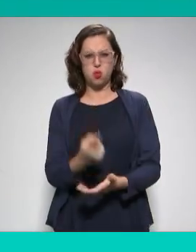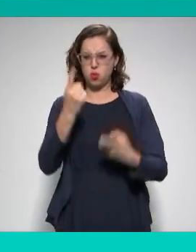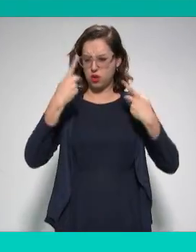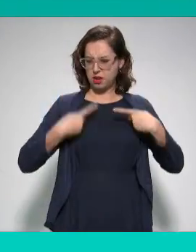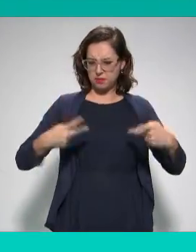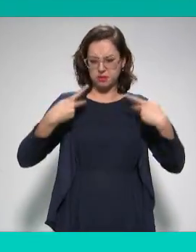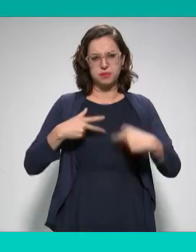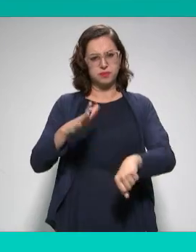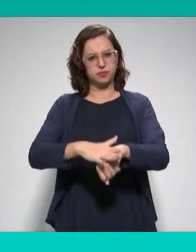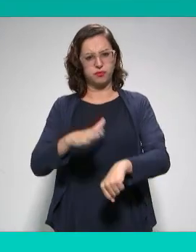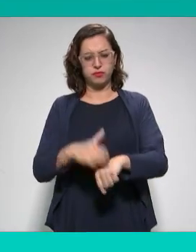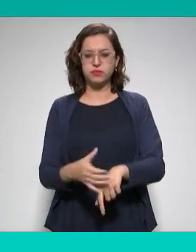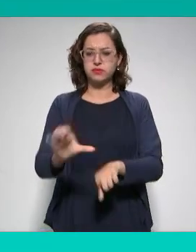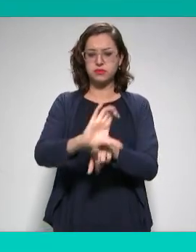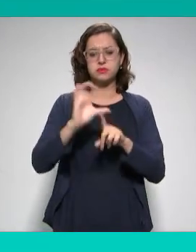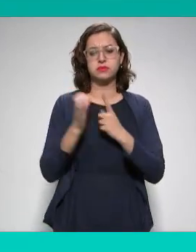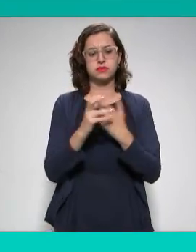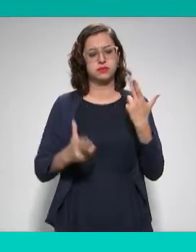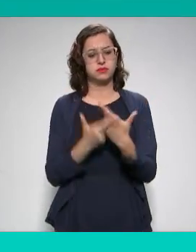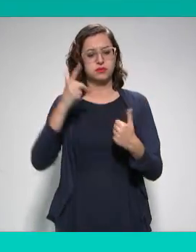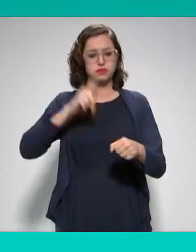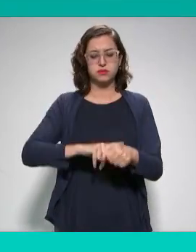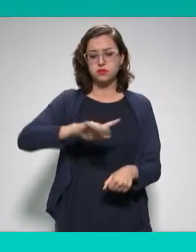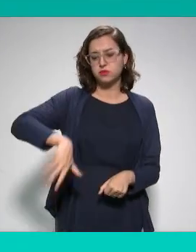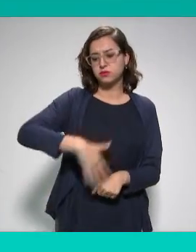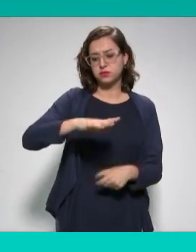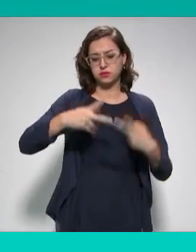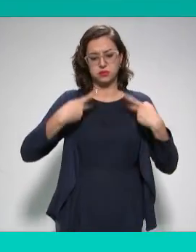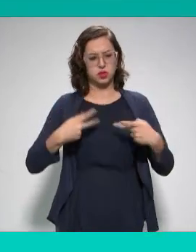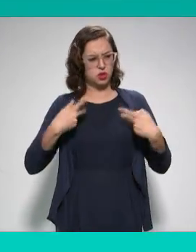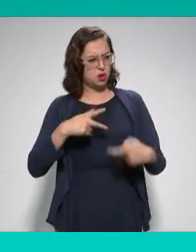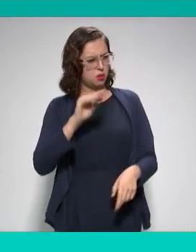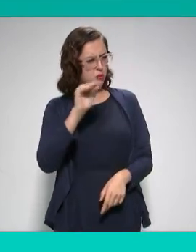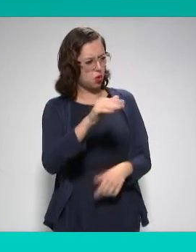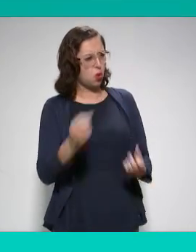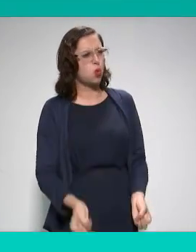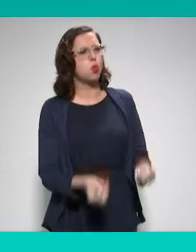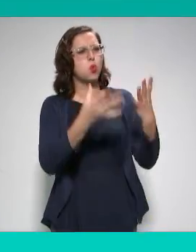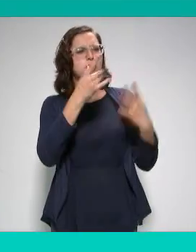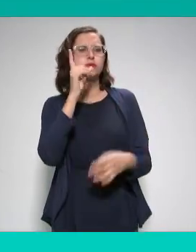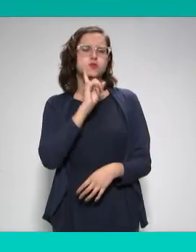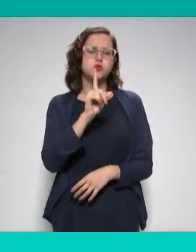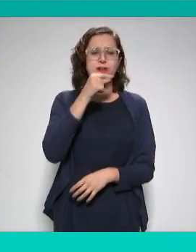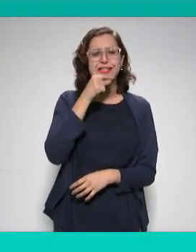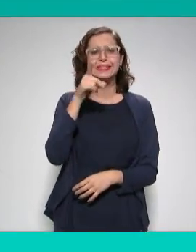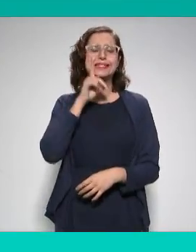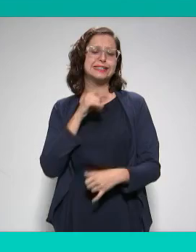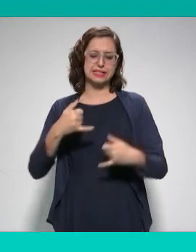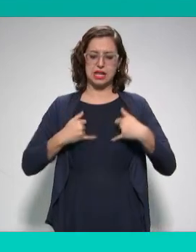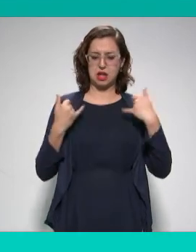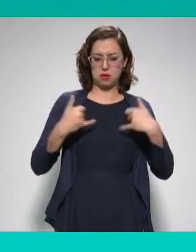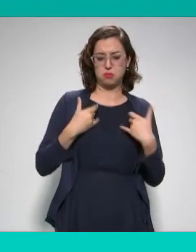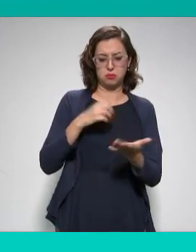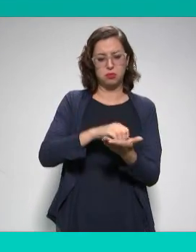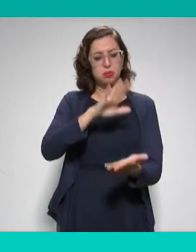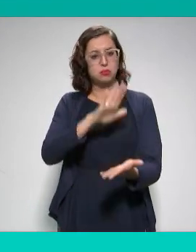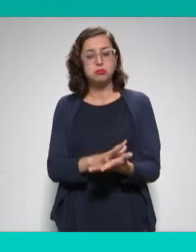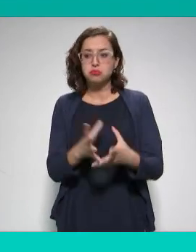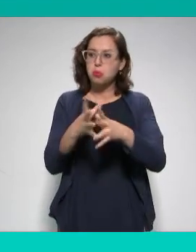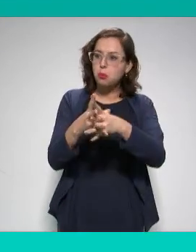solicitó a la comisión nacional de búsqueda de personas el número de mujeres niñas y adolescentes y reportadas como